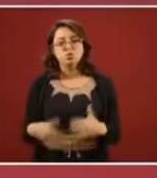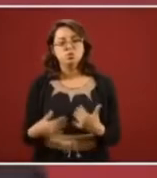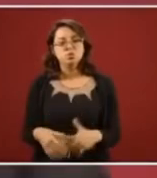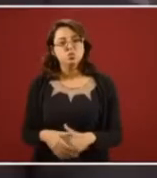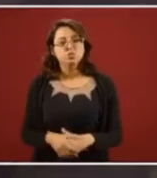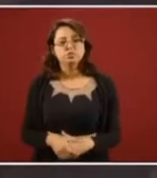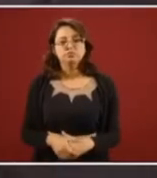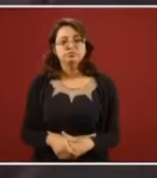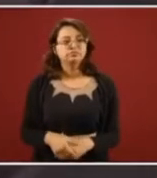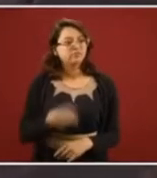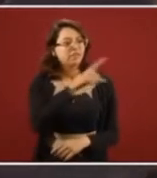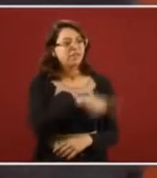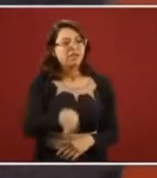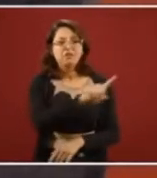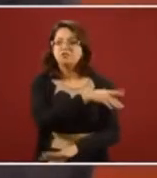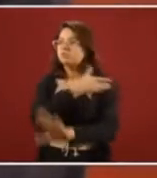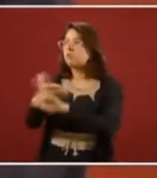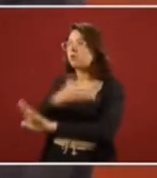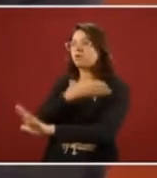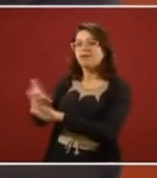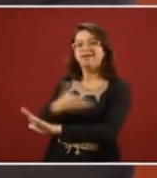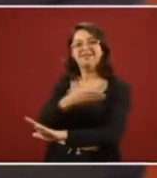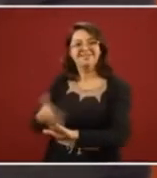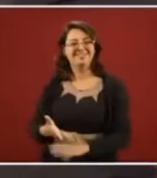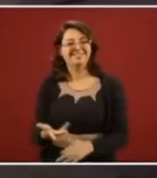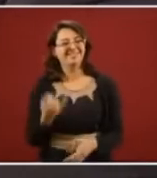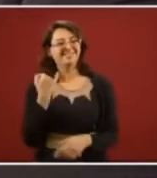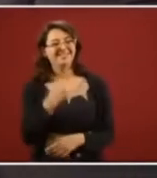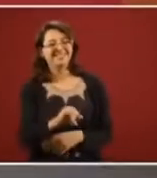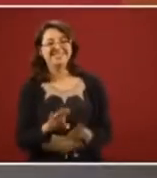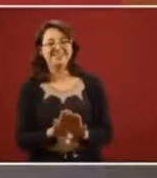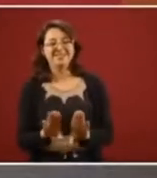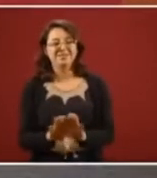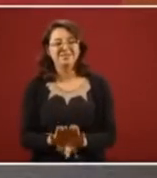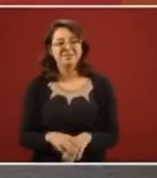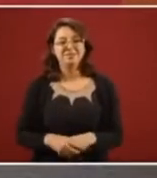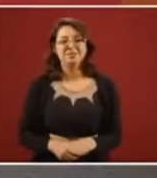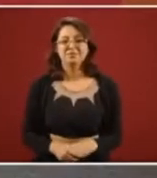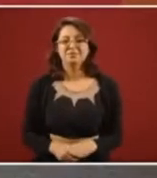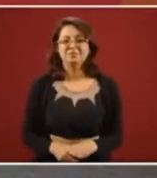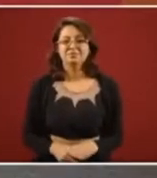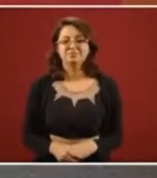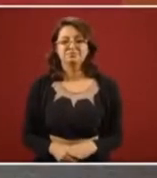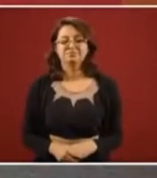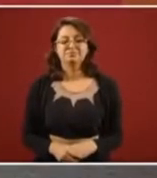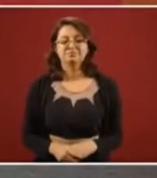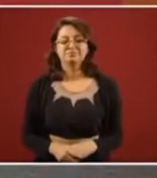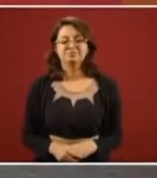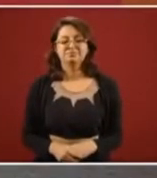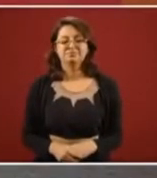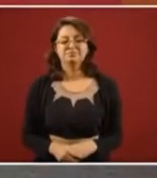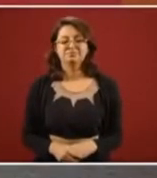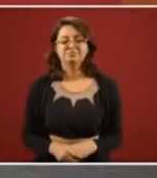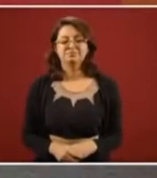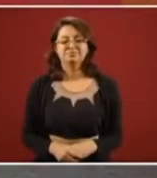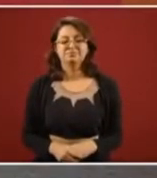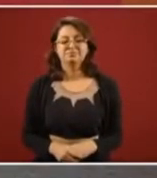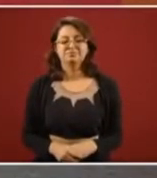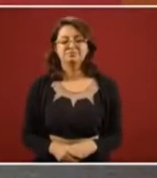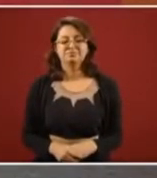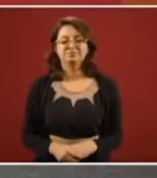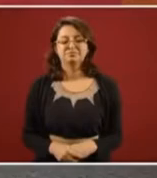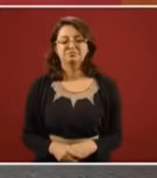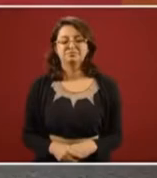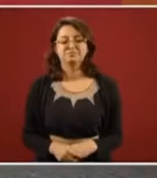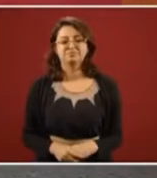1 es natural puede tener corset